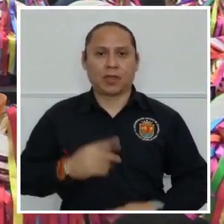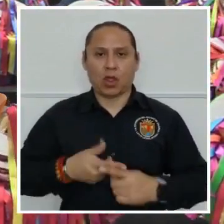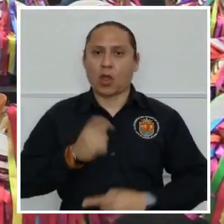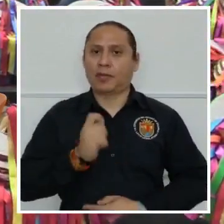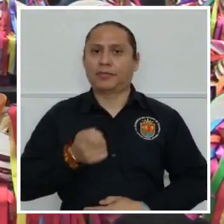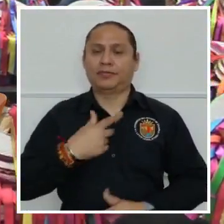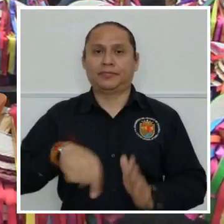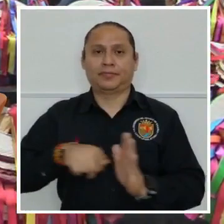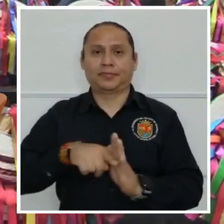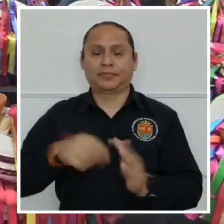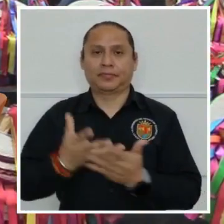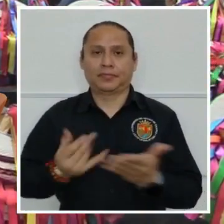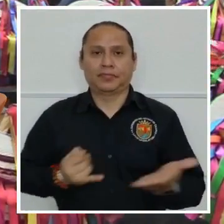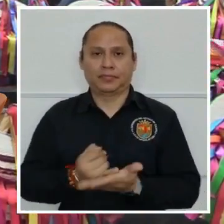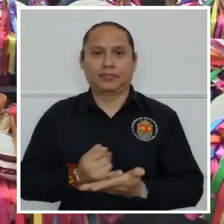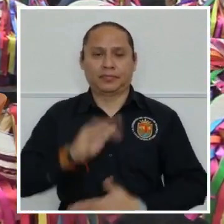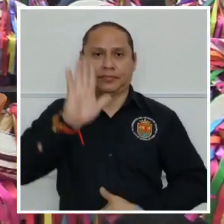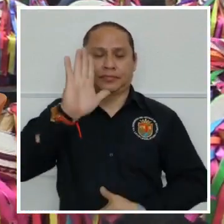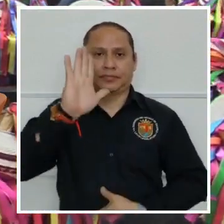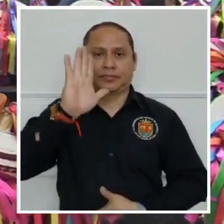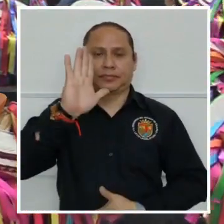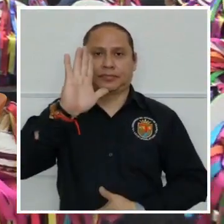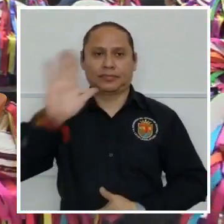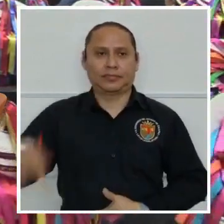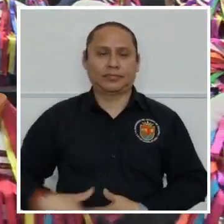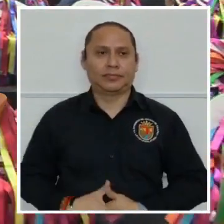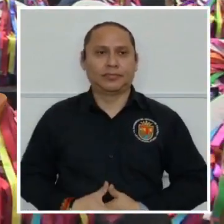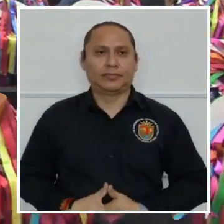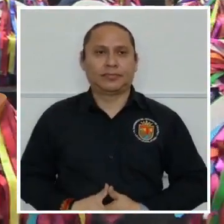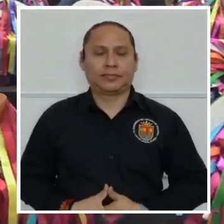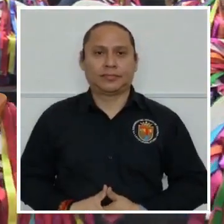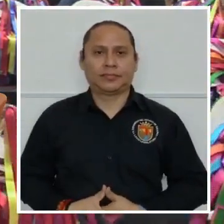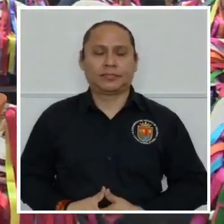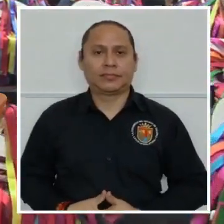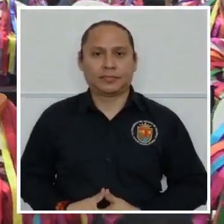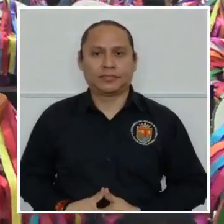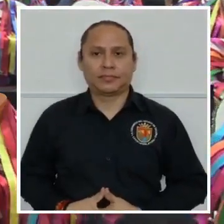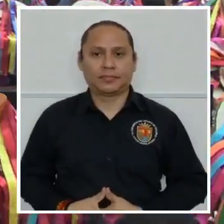Los que estén por la negativa, sírvanse a manifestarlo levantando la mano.